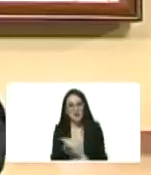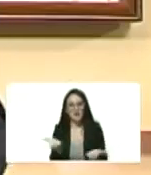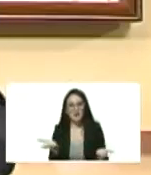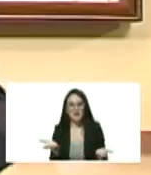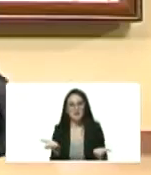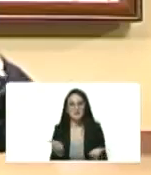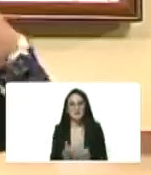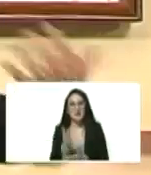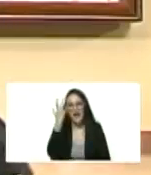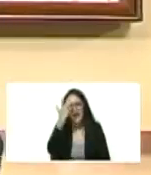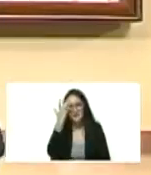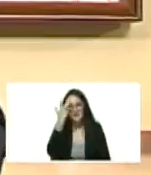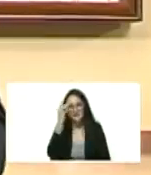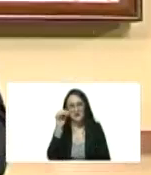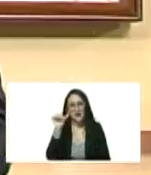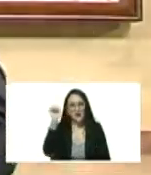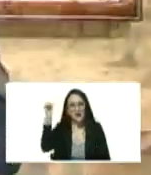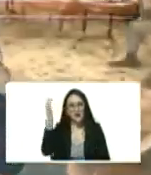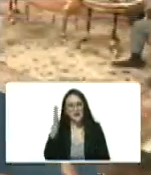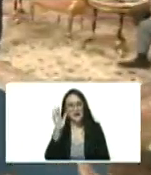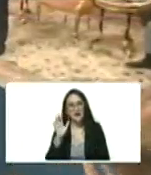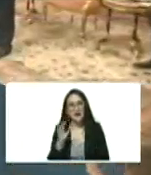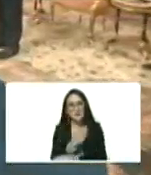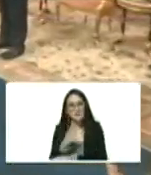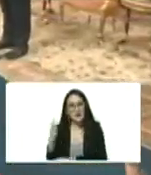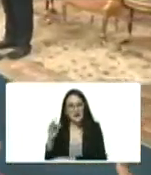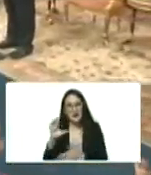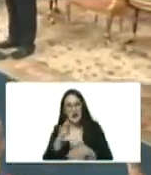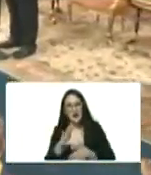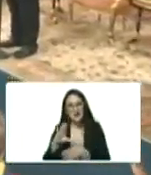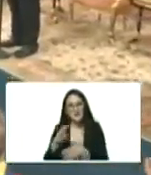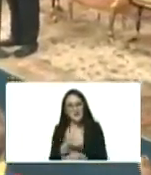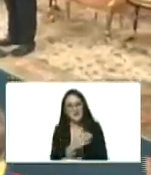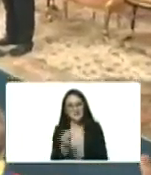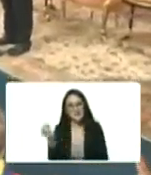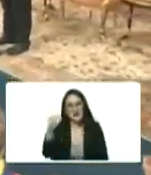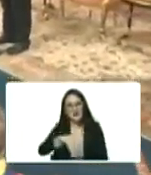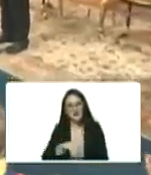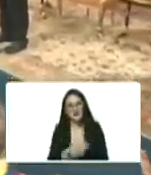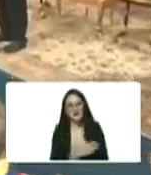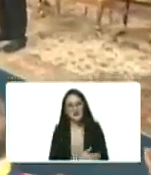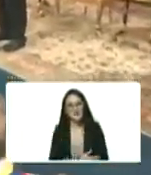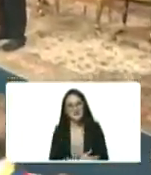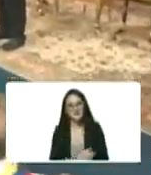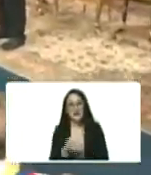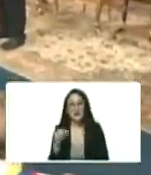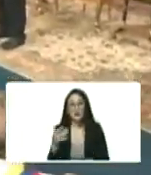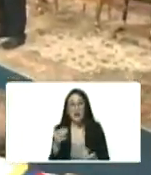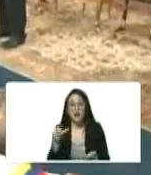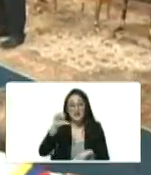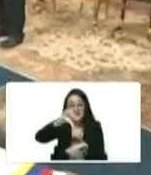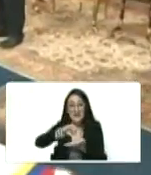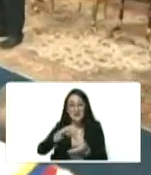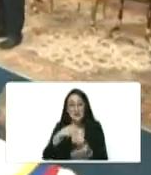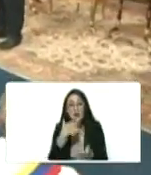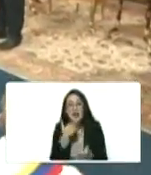en África, en América Latina, en el Caribe y más allá. Estamos en el centro de ese parto.